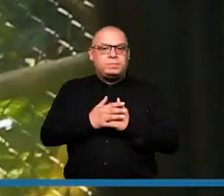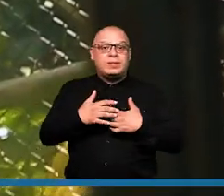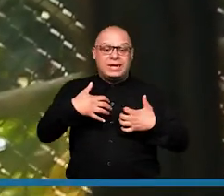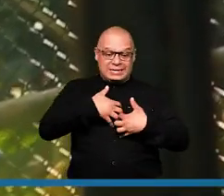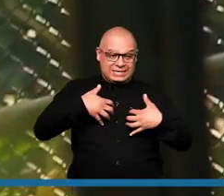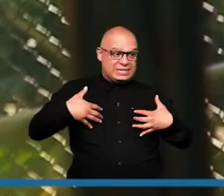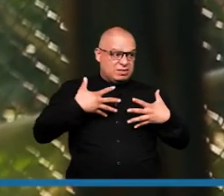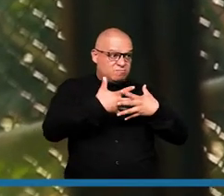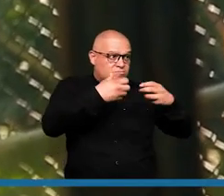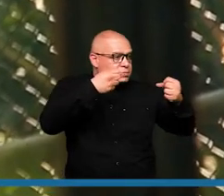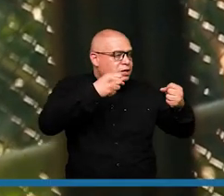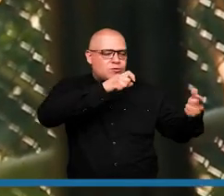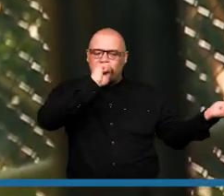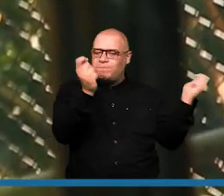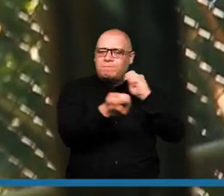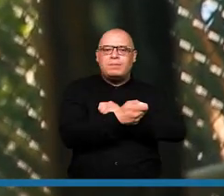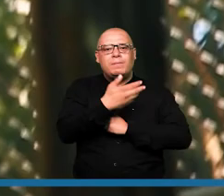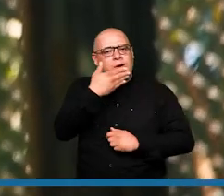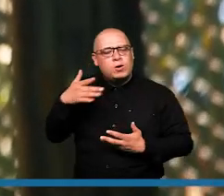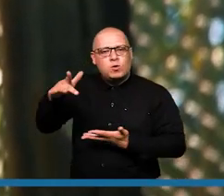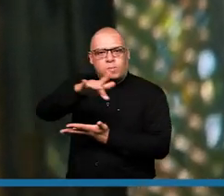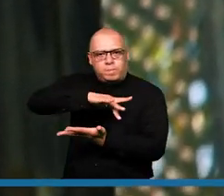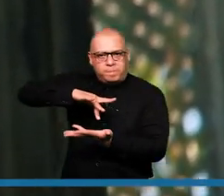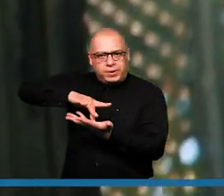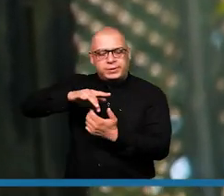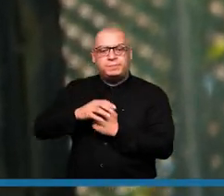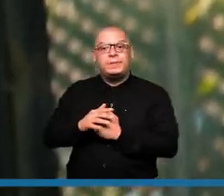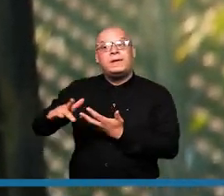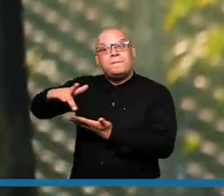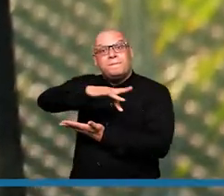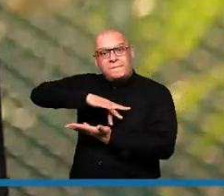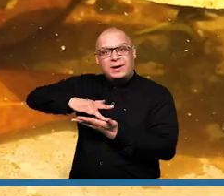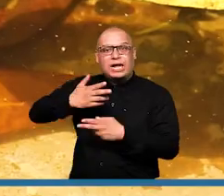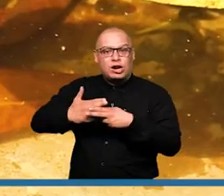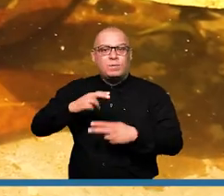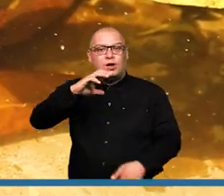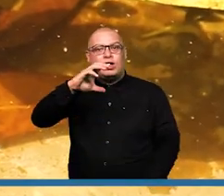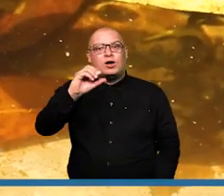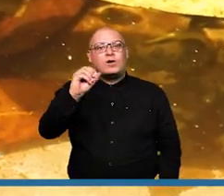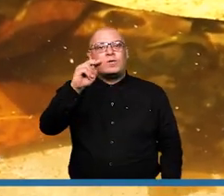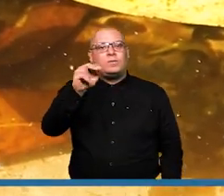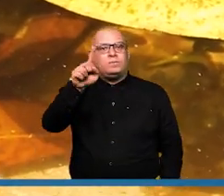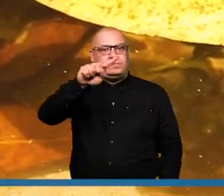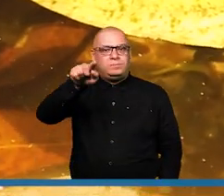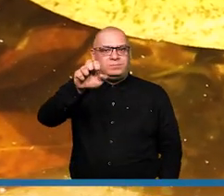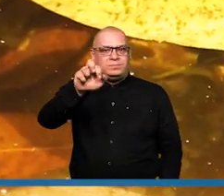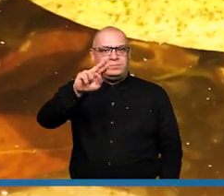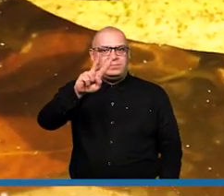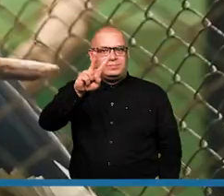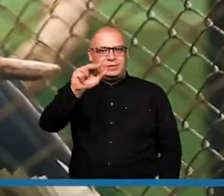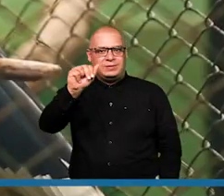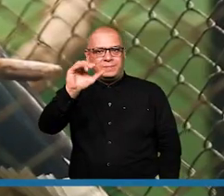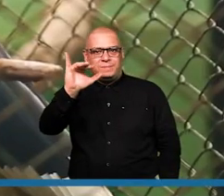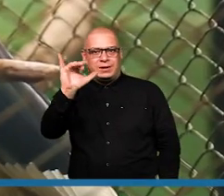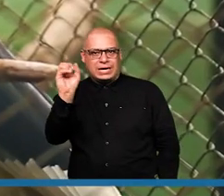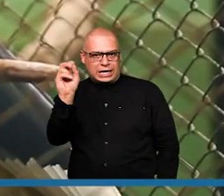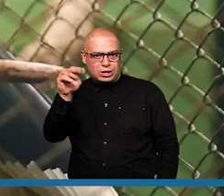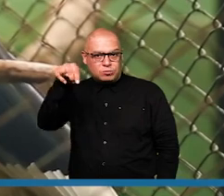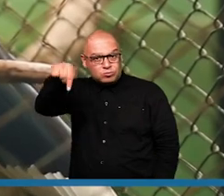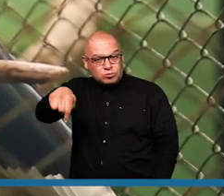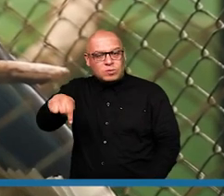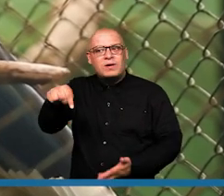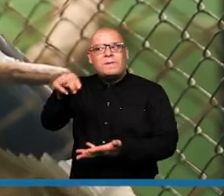se transformen en un bioparque. Durante esta transformación, pues el Parque de la Conservación decidió ir un paso más allá y ser un parque